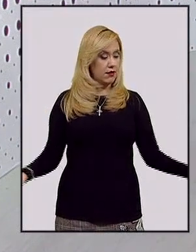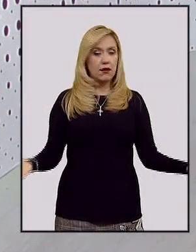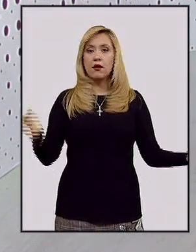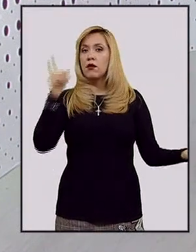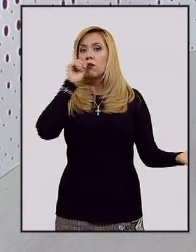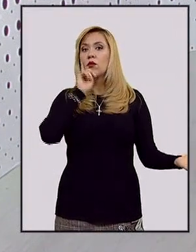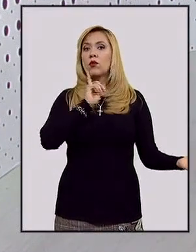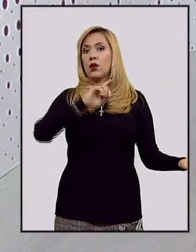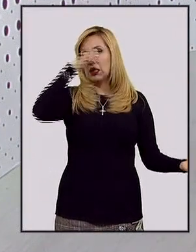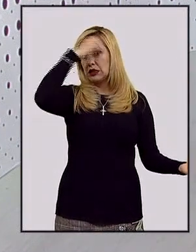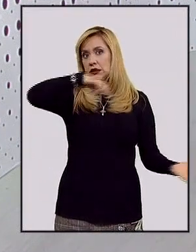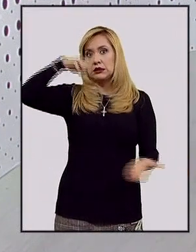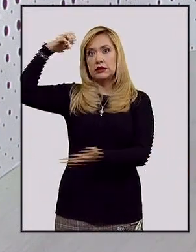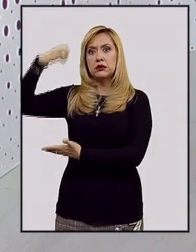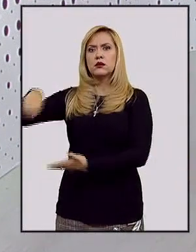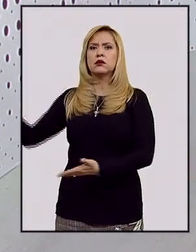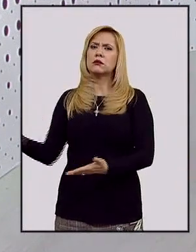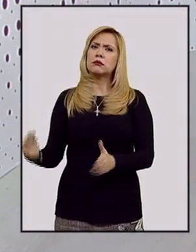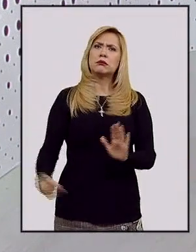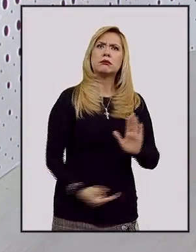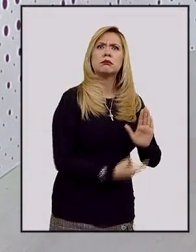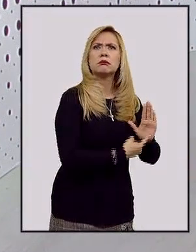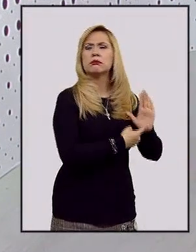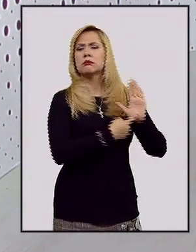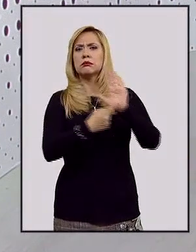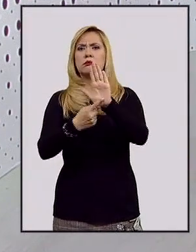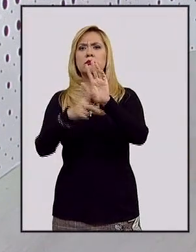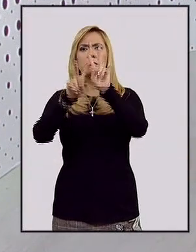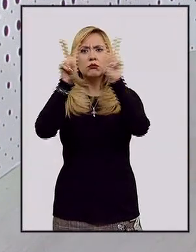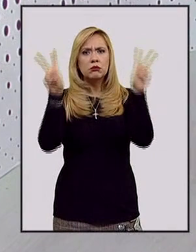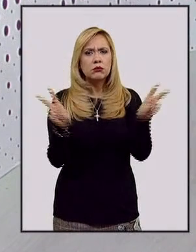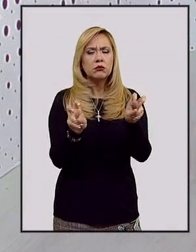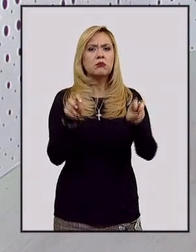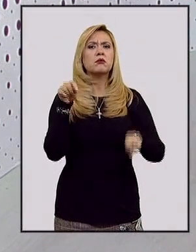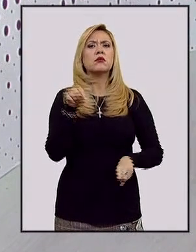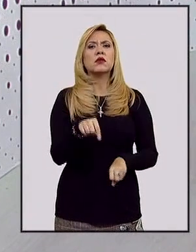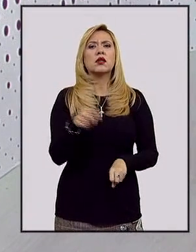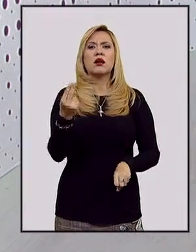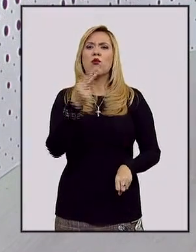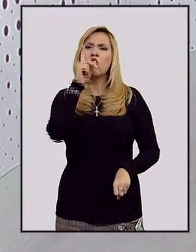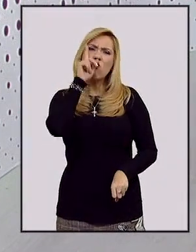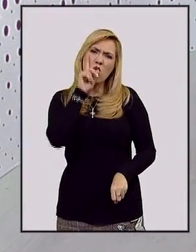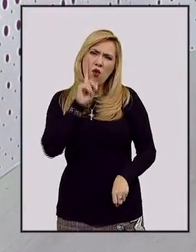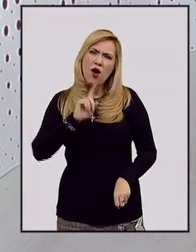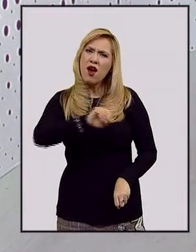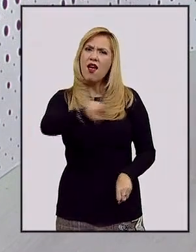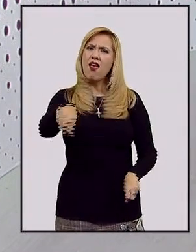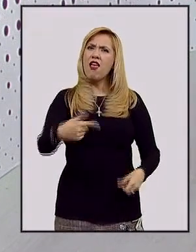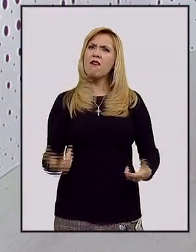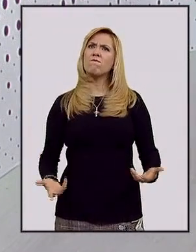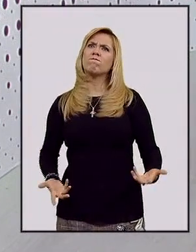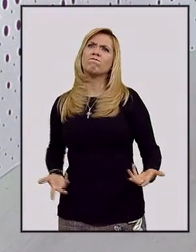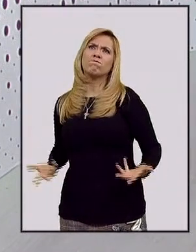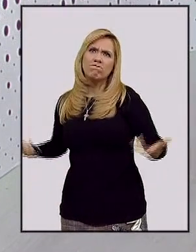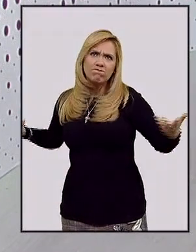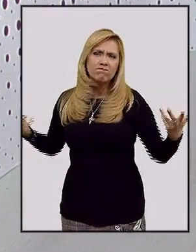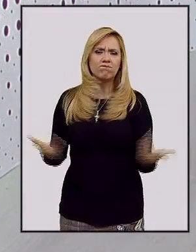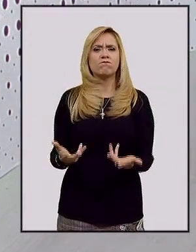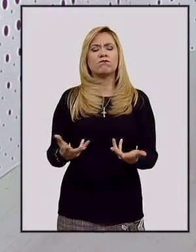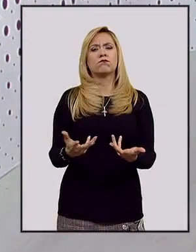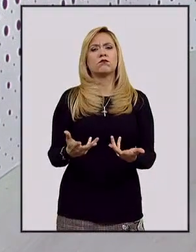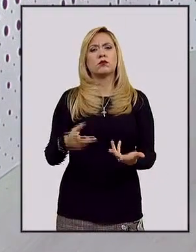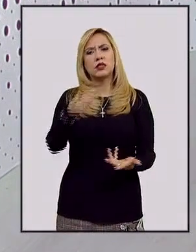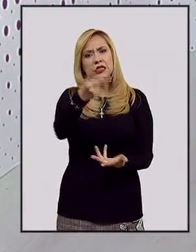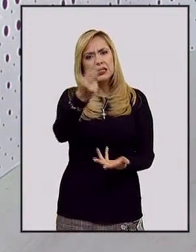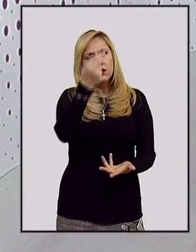tan importante visibilizar y sobre todo me parece que empoderar a las mujeres, que las mujeres tengamos la información sobre cuáles son